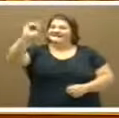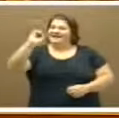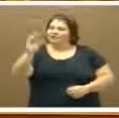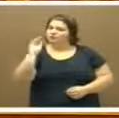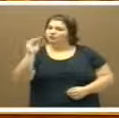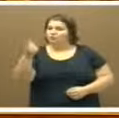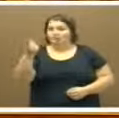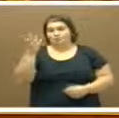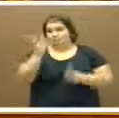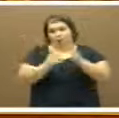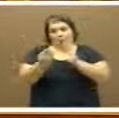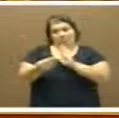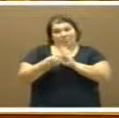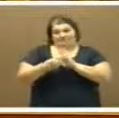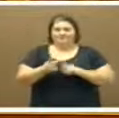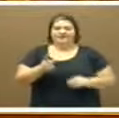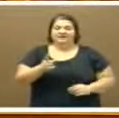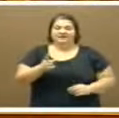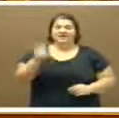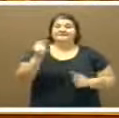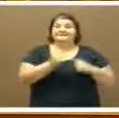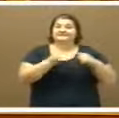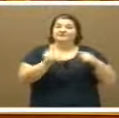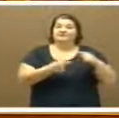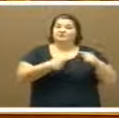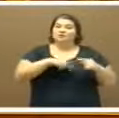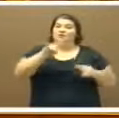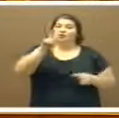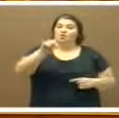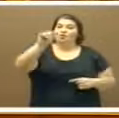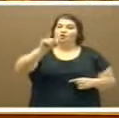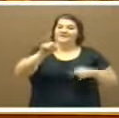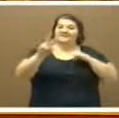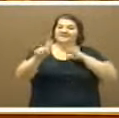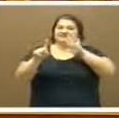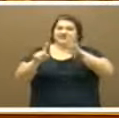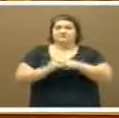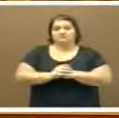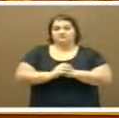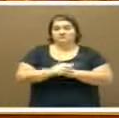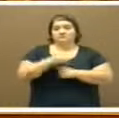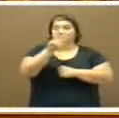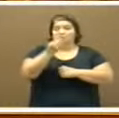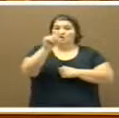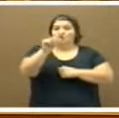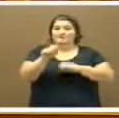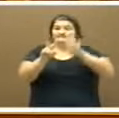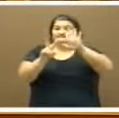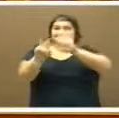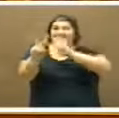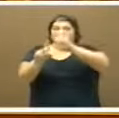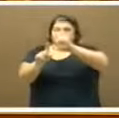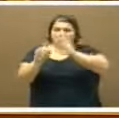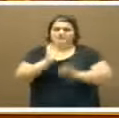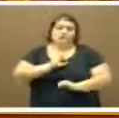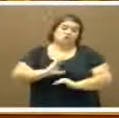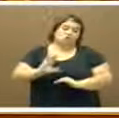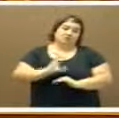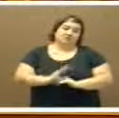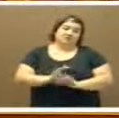no los cuenta. Nuestro déficit hubiera sido del 2,26. 2,26, señor consejero.